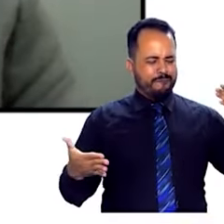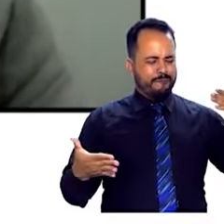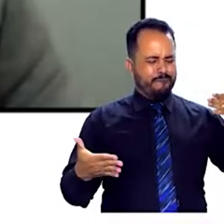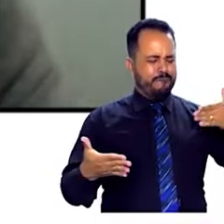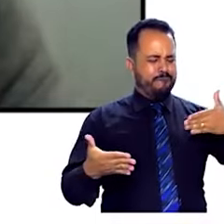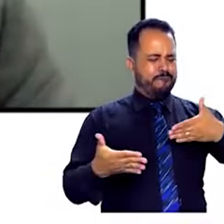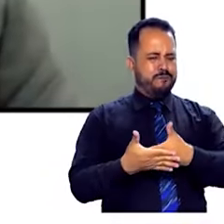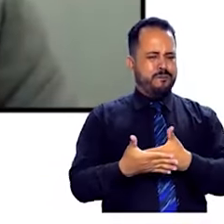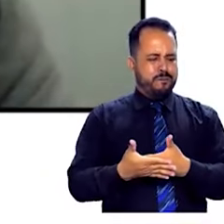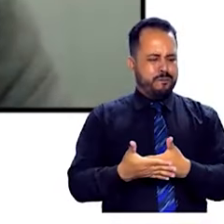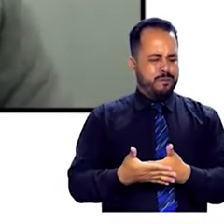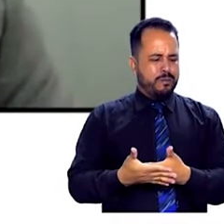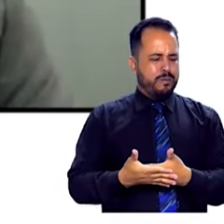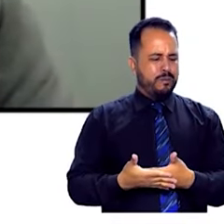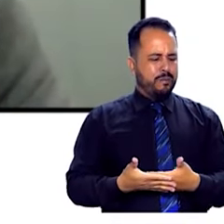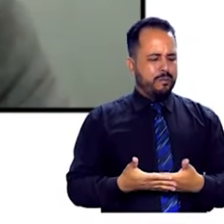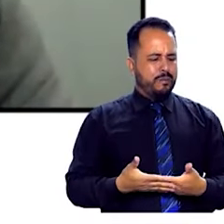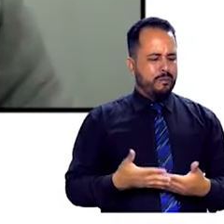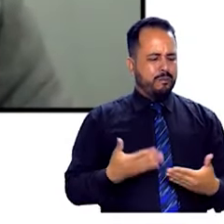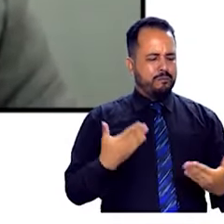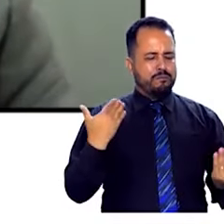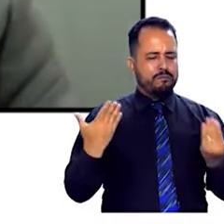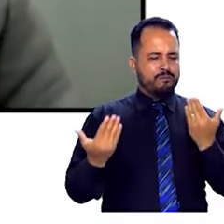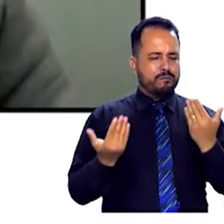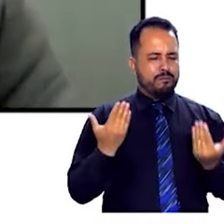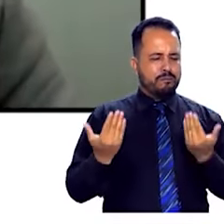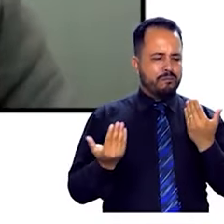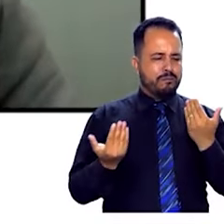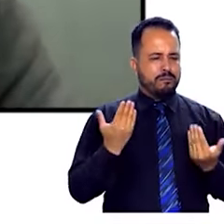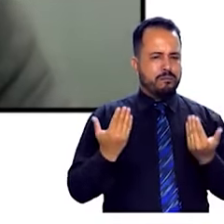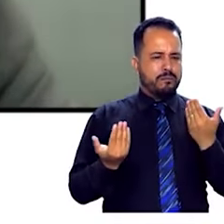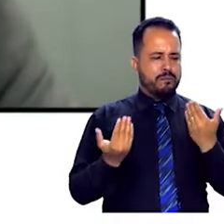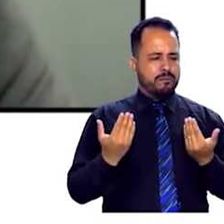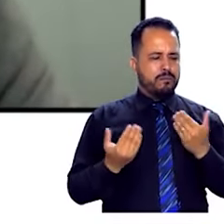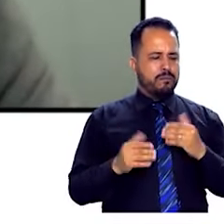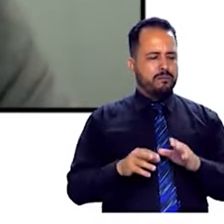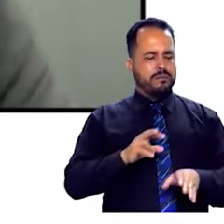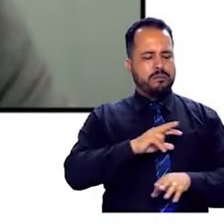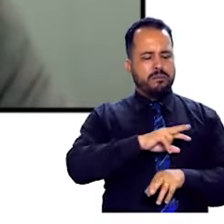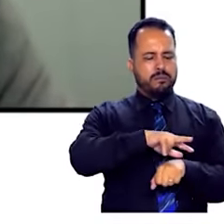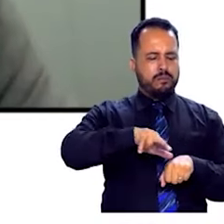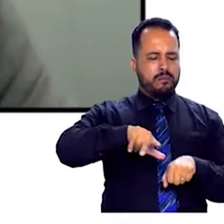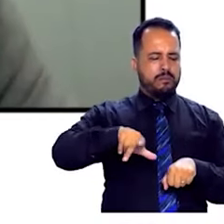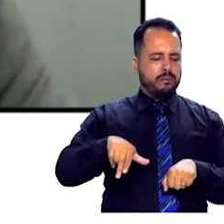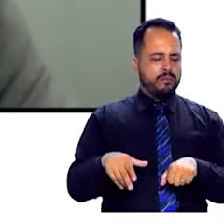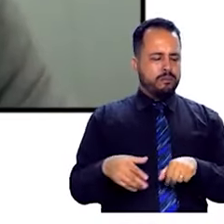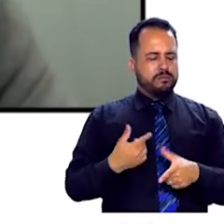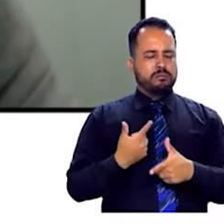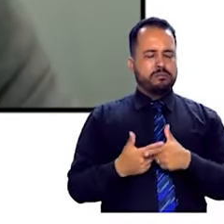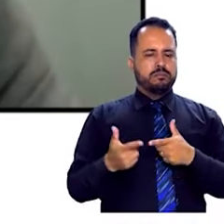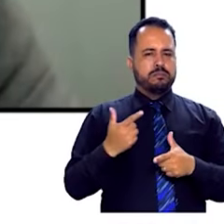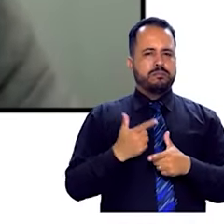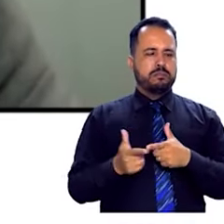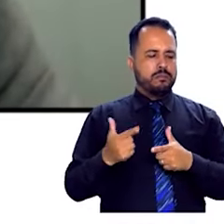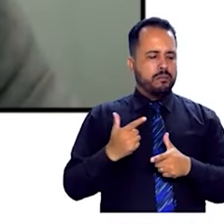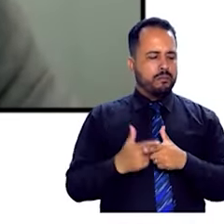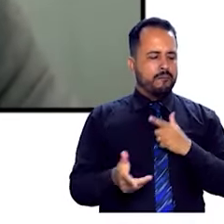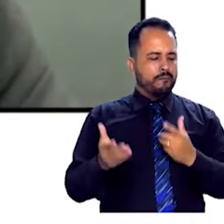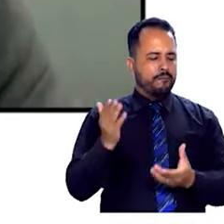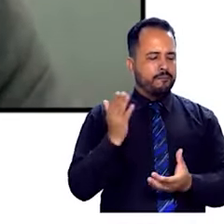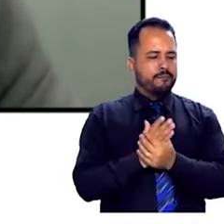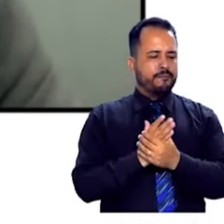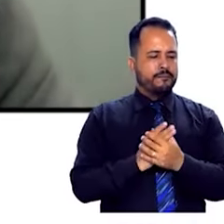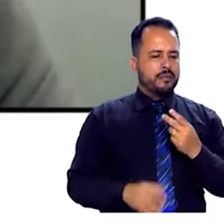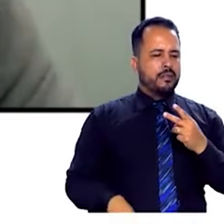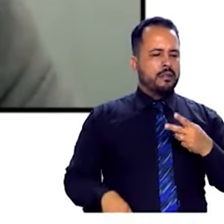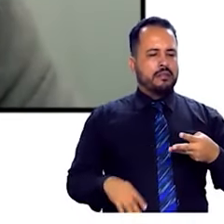Nivel ejemplo A las arcas del estado etc Y tres la necesidad Tercer criterio Cuando